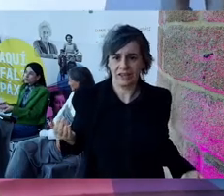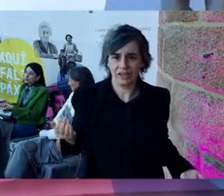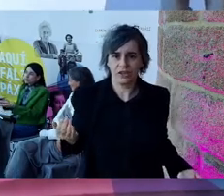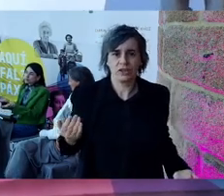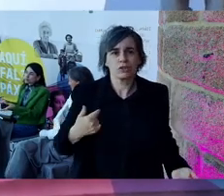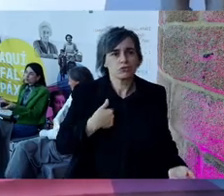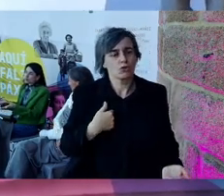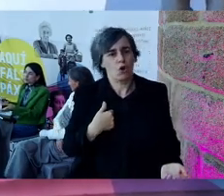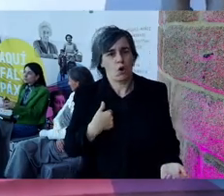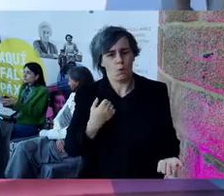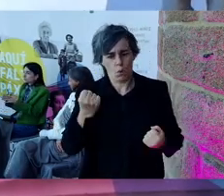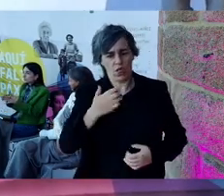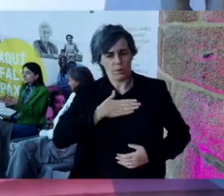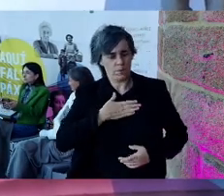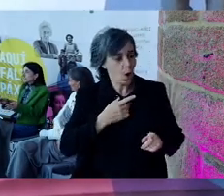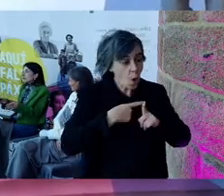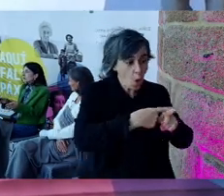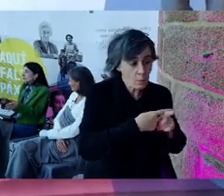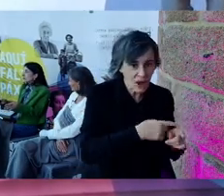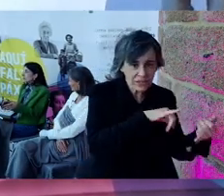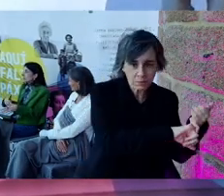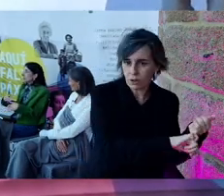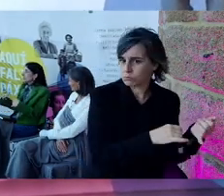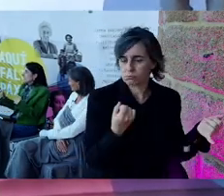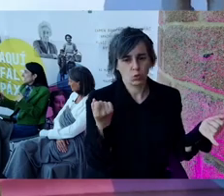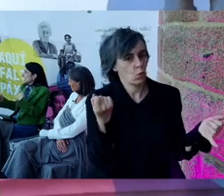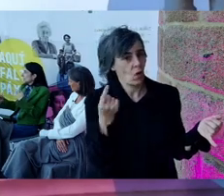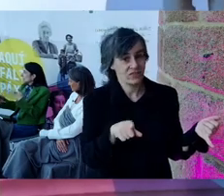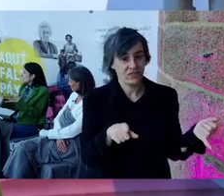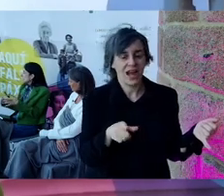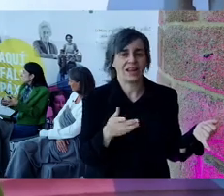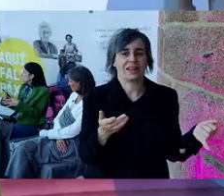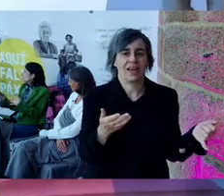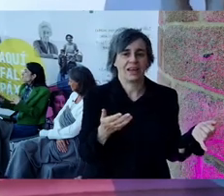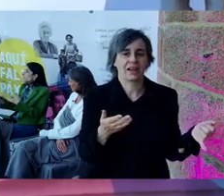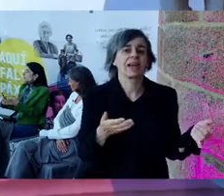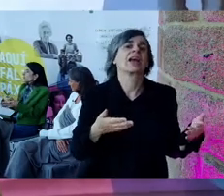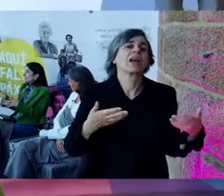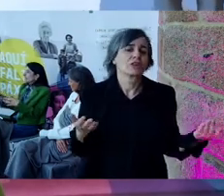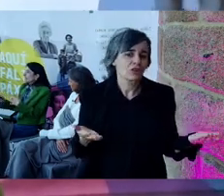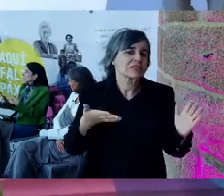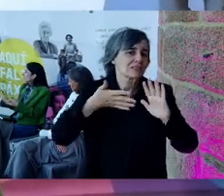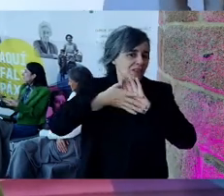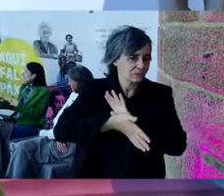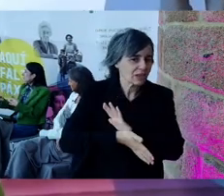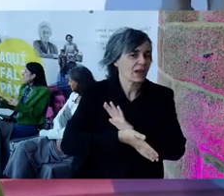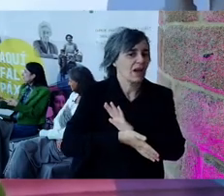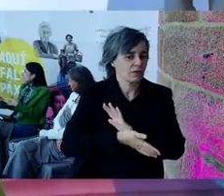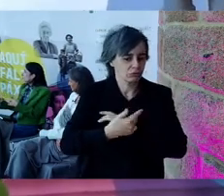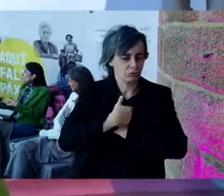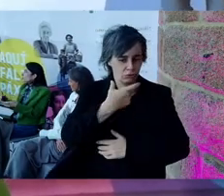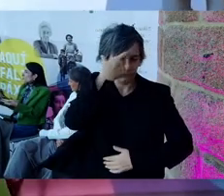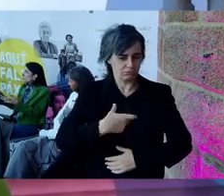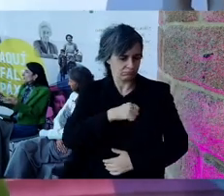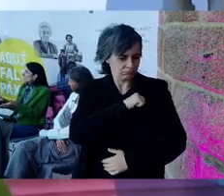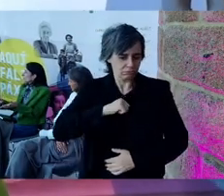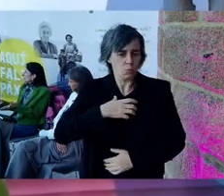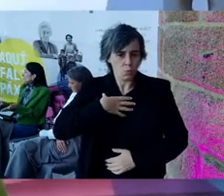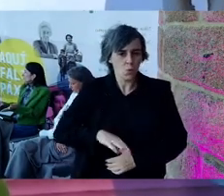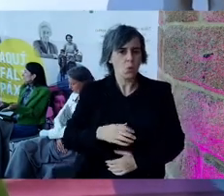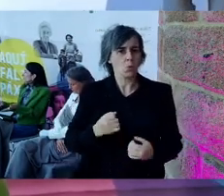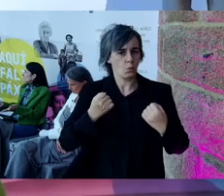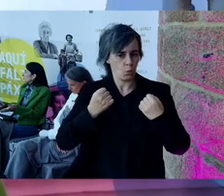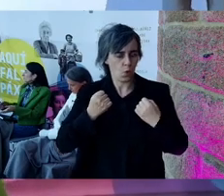ceder el poder del reino a este nuevo consorte. Entonces, sin esa unión, tenía todo lo bueno que le daba